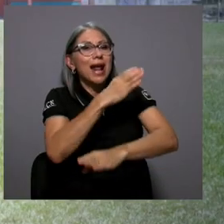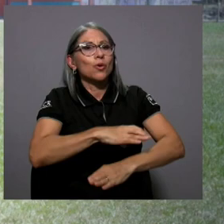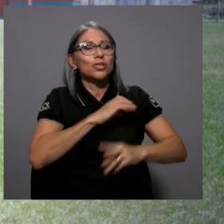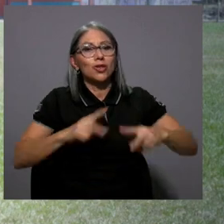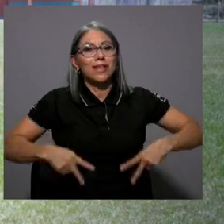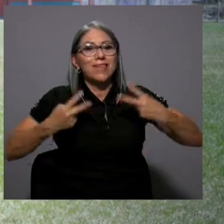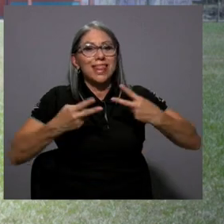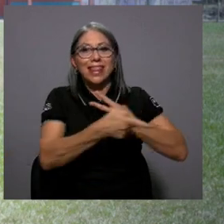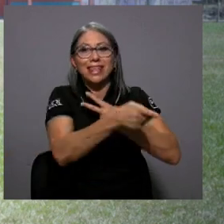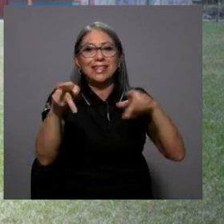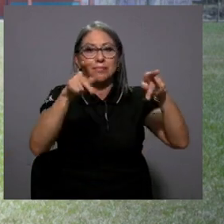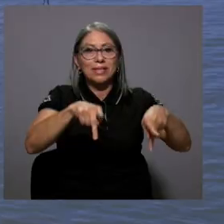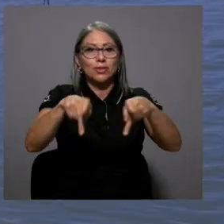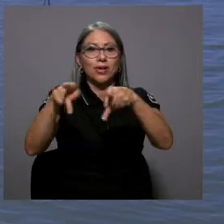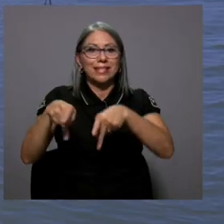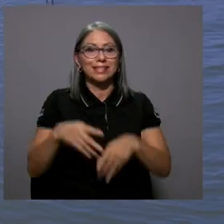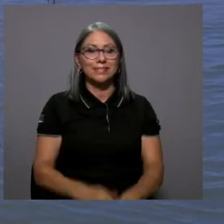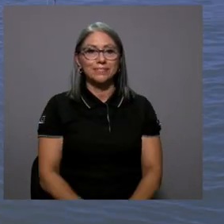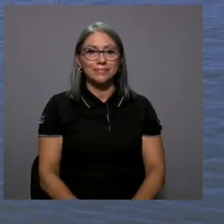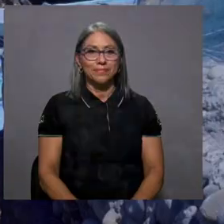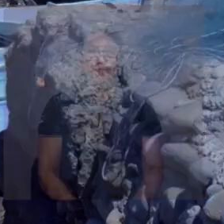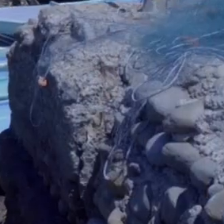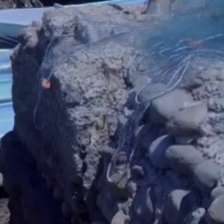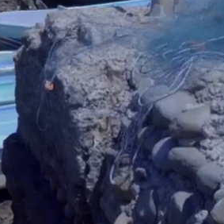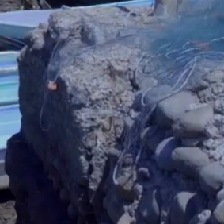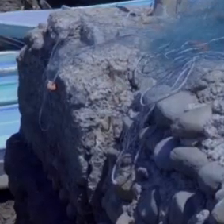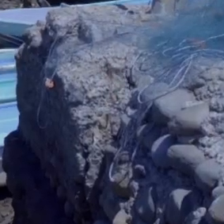de estas personas.